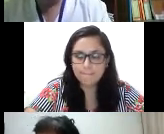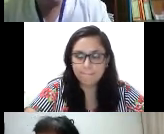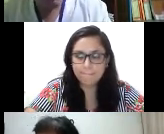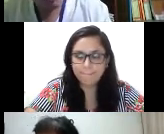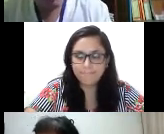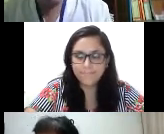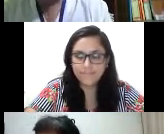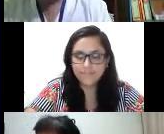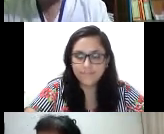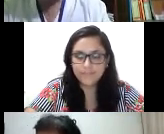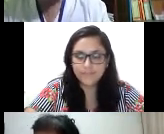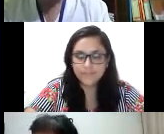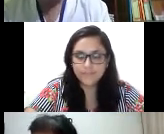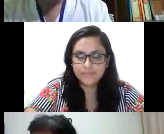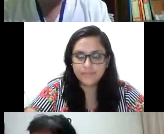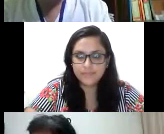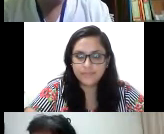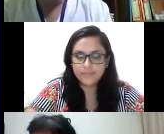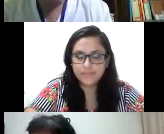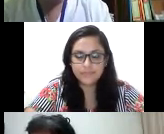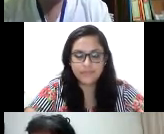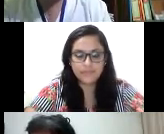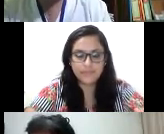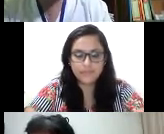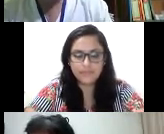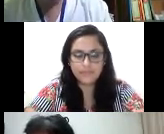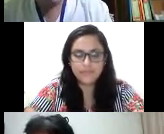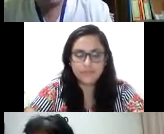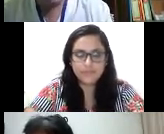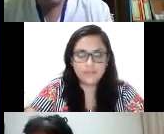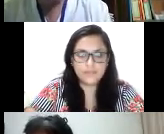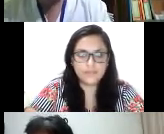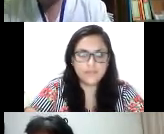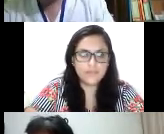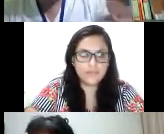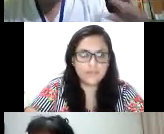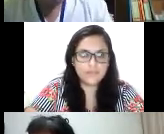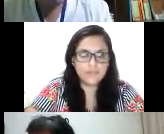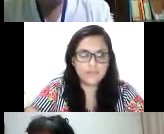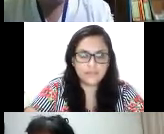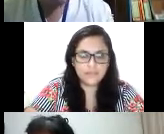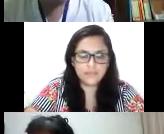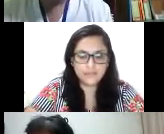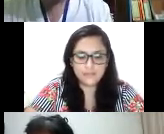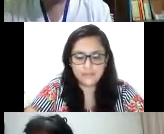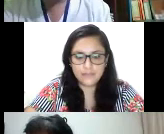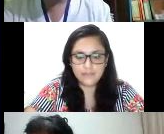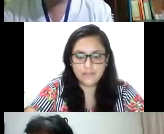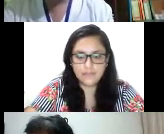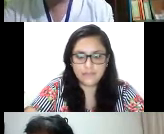encuentran en la misma situación, entonces el terapeuta puede acercarse al paciente, indicar los ejercicios que debe hacer, la forma como se debe posicionar.